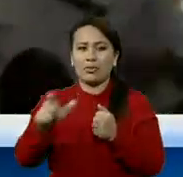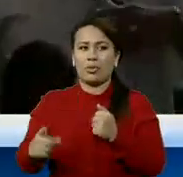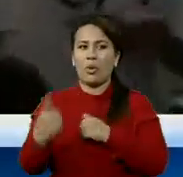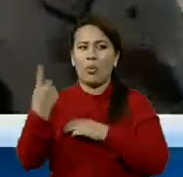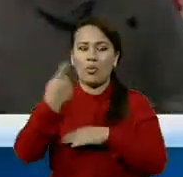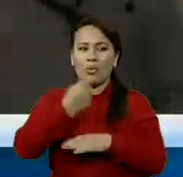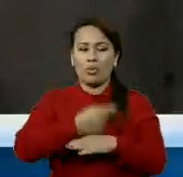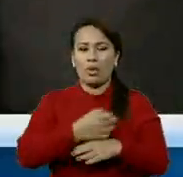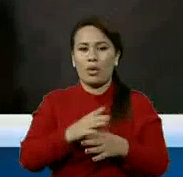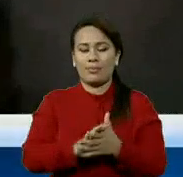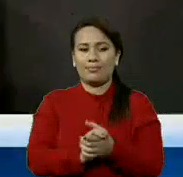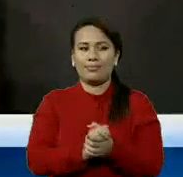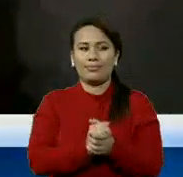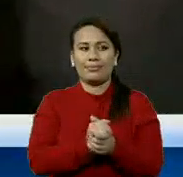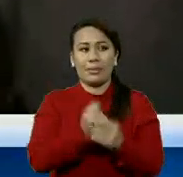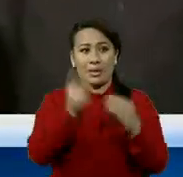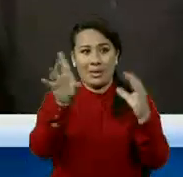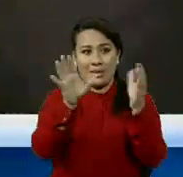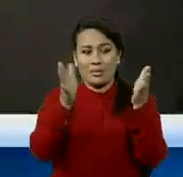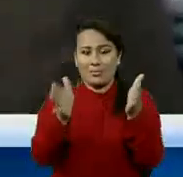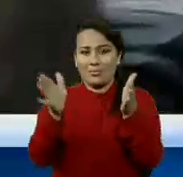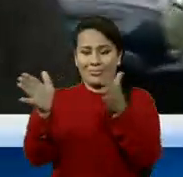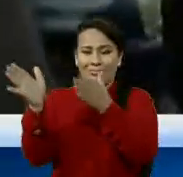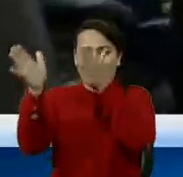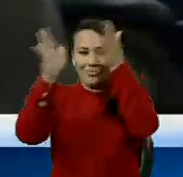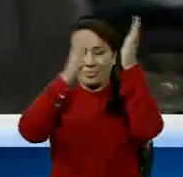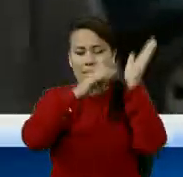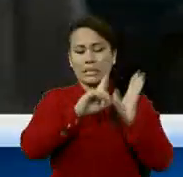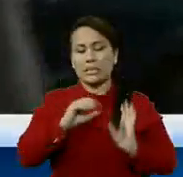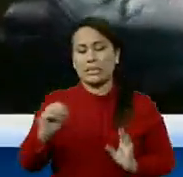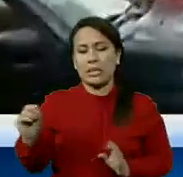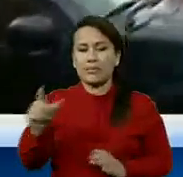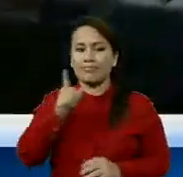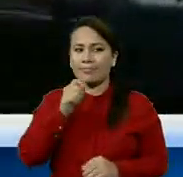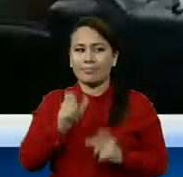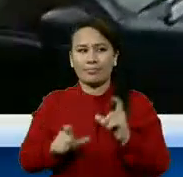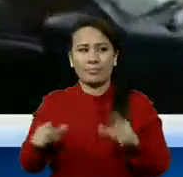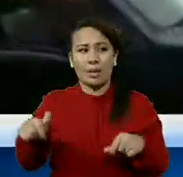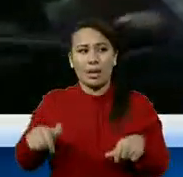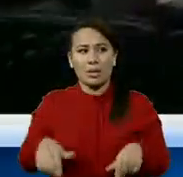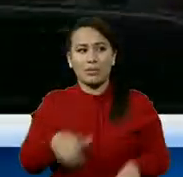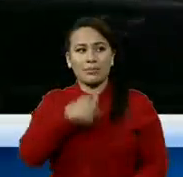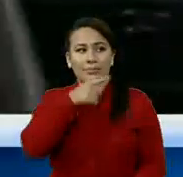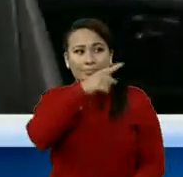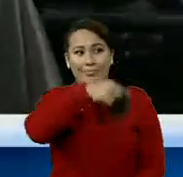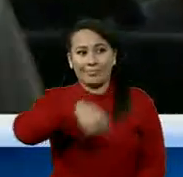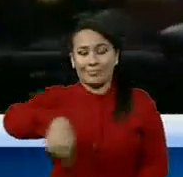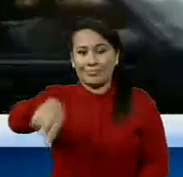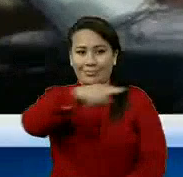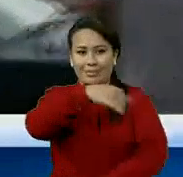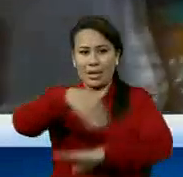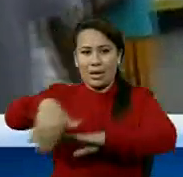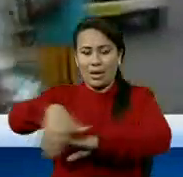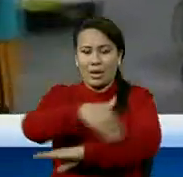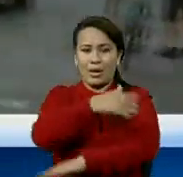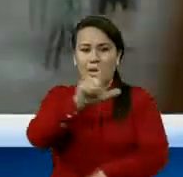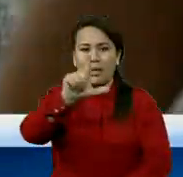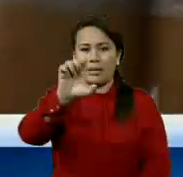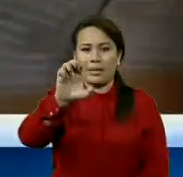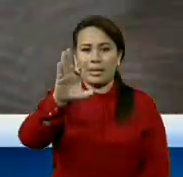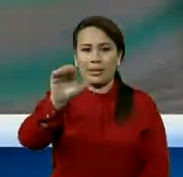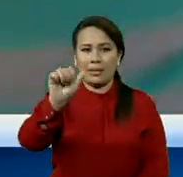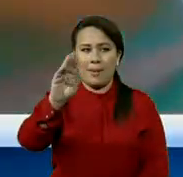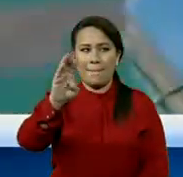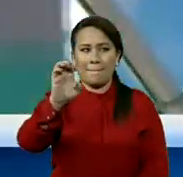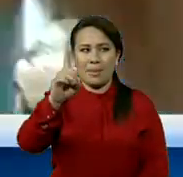ve en cada unidad, en cada clínica móvil. Usted ve de las personas que están aquí, de los vecinos de la Letamendi que han venido, la mayoría está con el